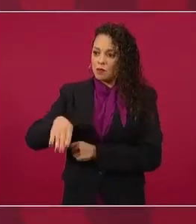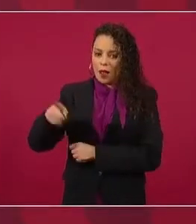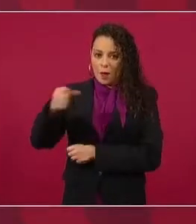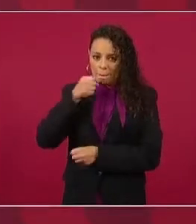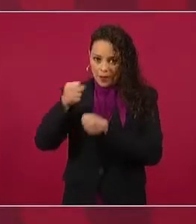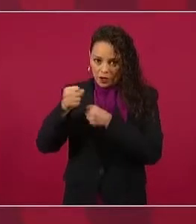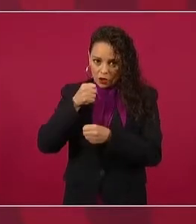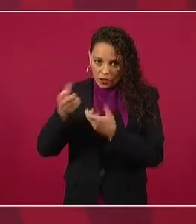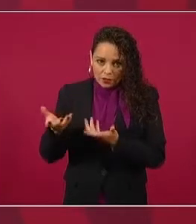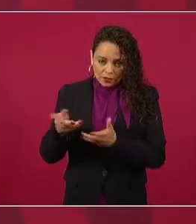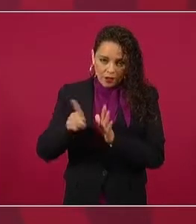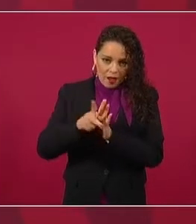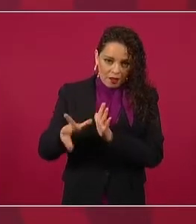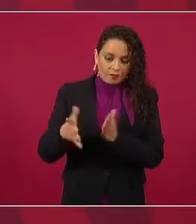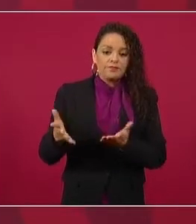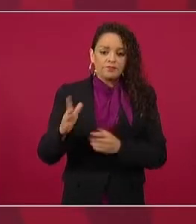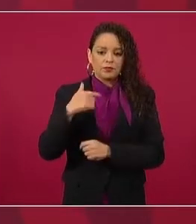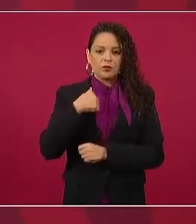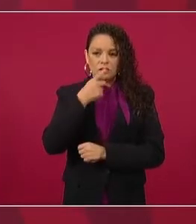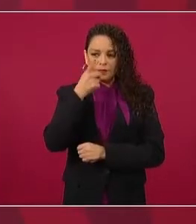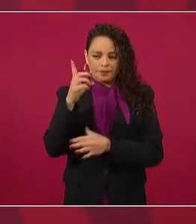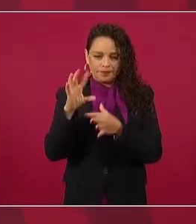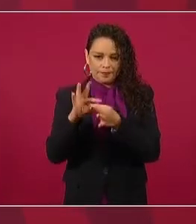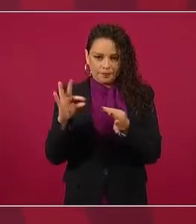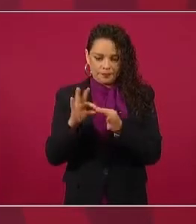que estamos trabajando,